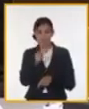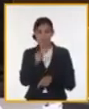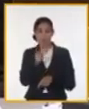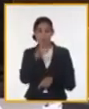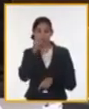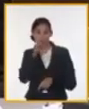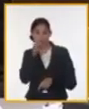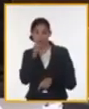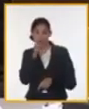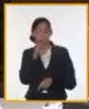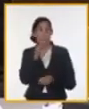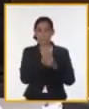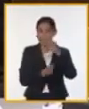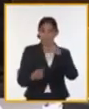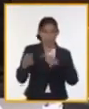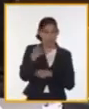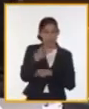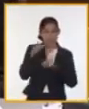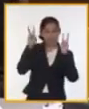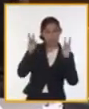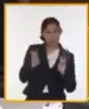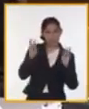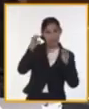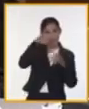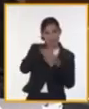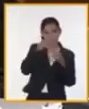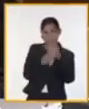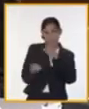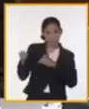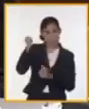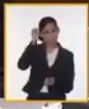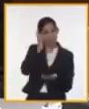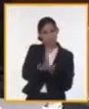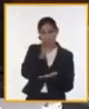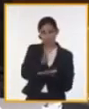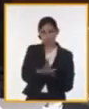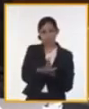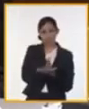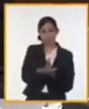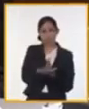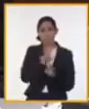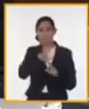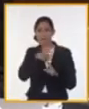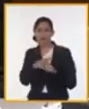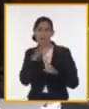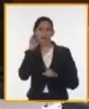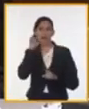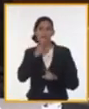solamente por el Ministerio de Educación, la Juventud, la FEU, sino por todas las